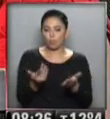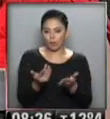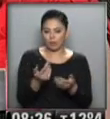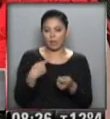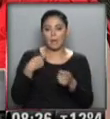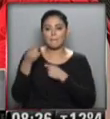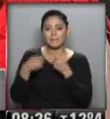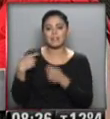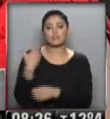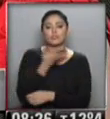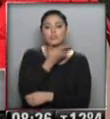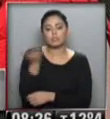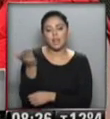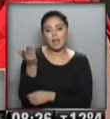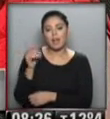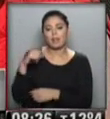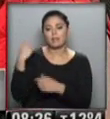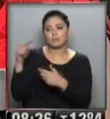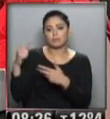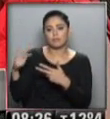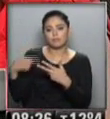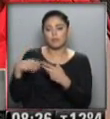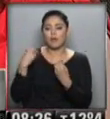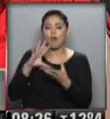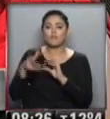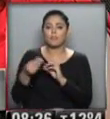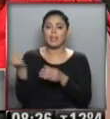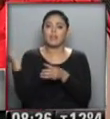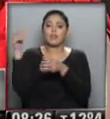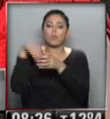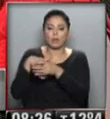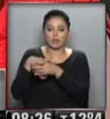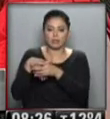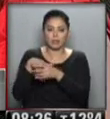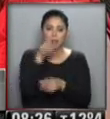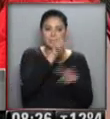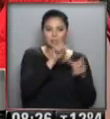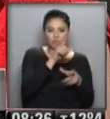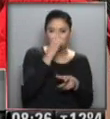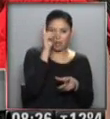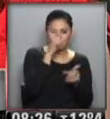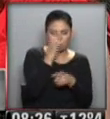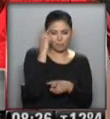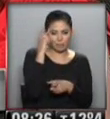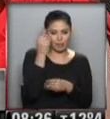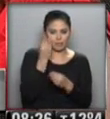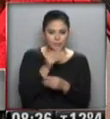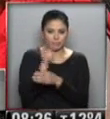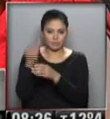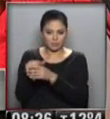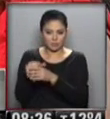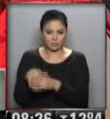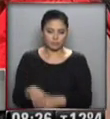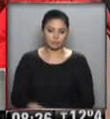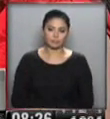empresas sociales casas de medio camino y dispositivos de inclusión en la comunidad para dejar de vulnerar los derechos de las personas con